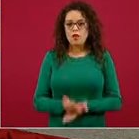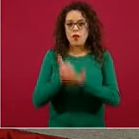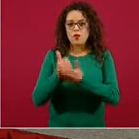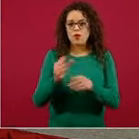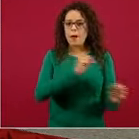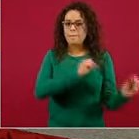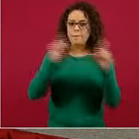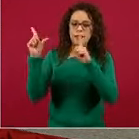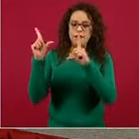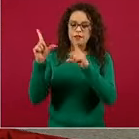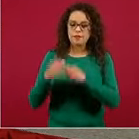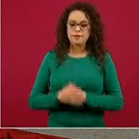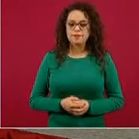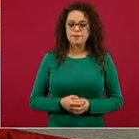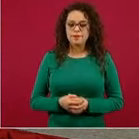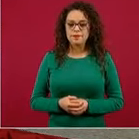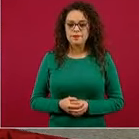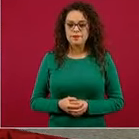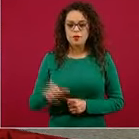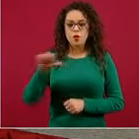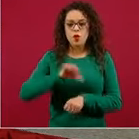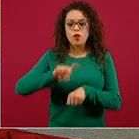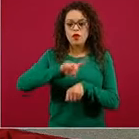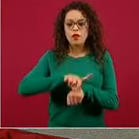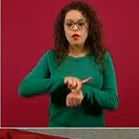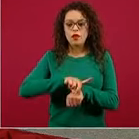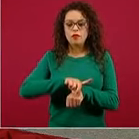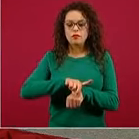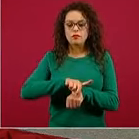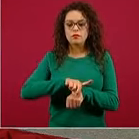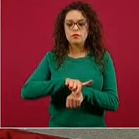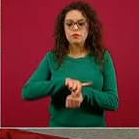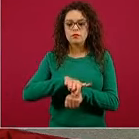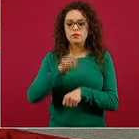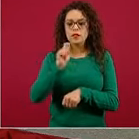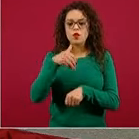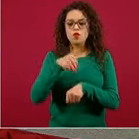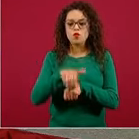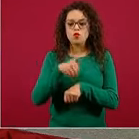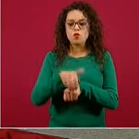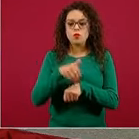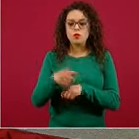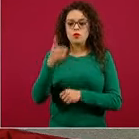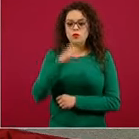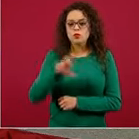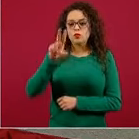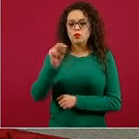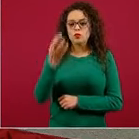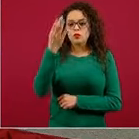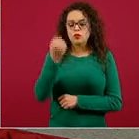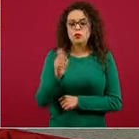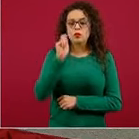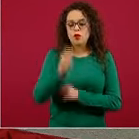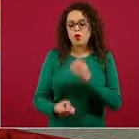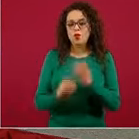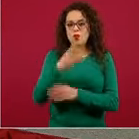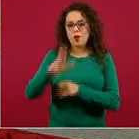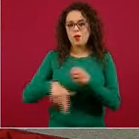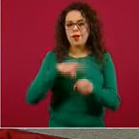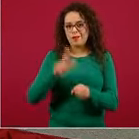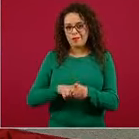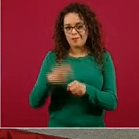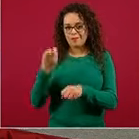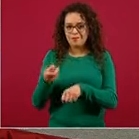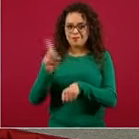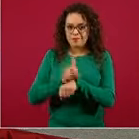primera diapositiva, el día de hoy estamos también cursando el número 189 de la nueva normalidad, que como